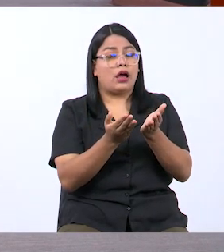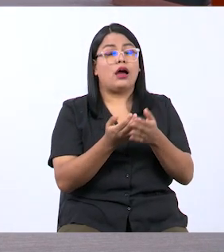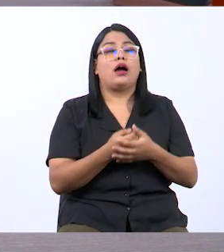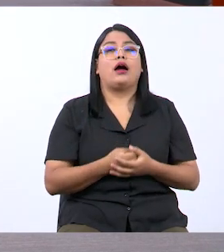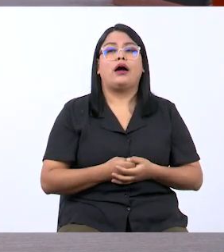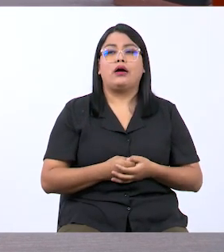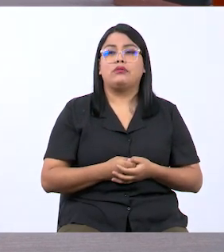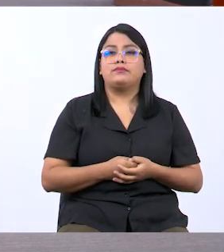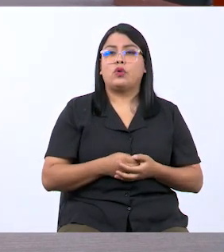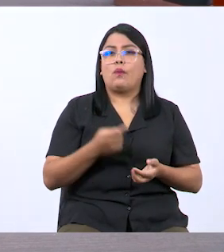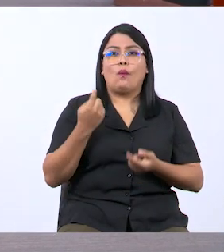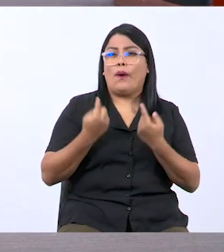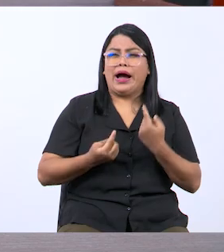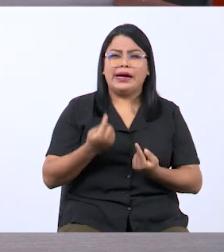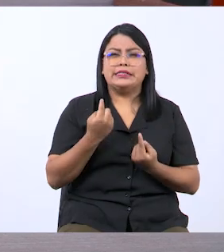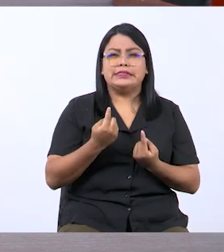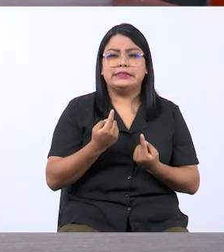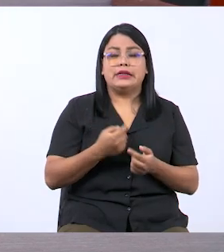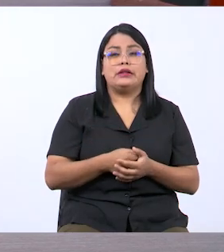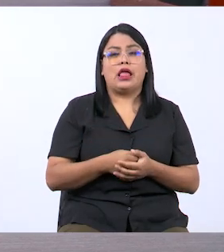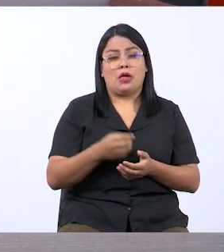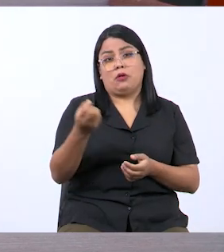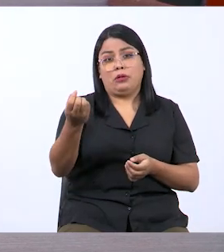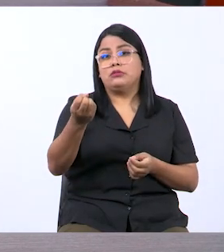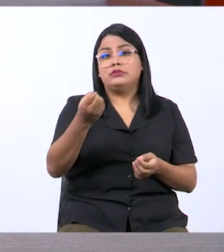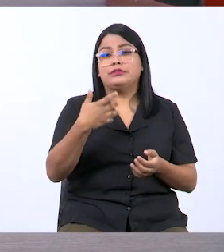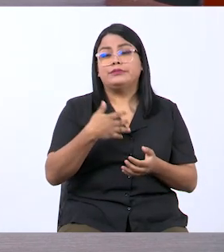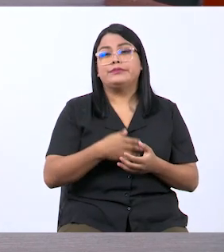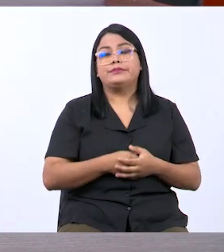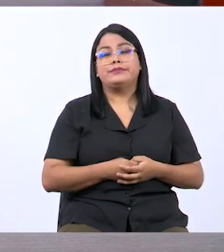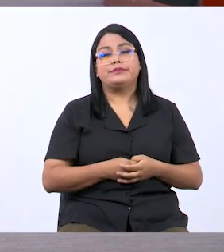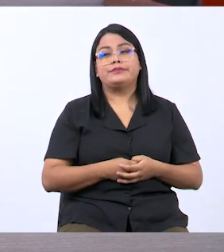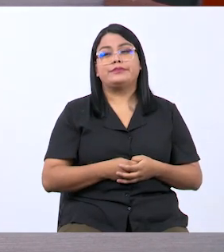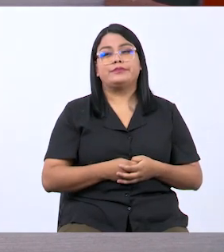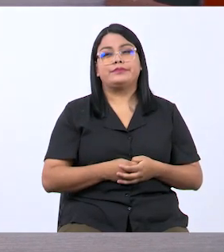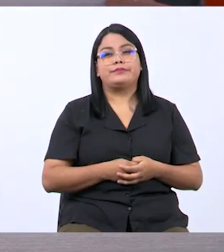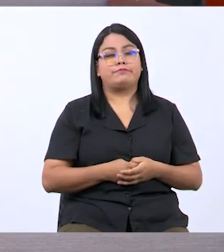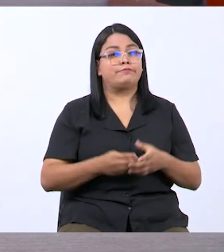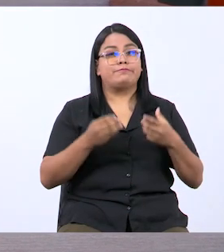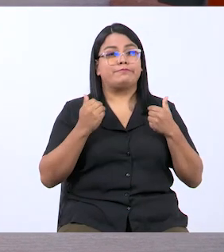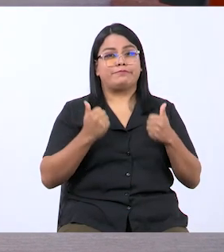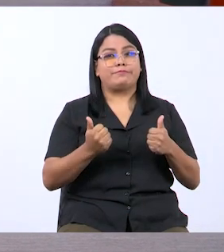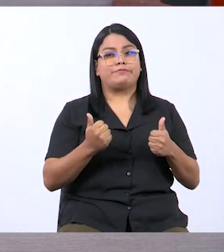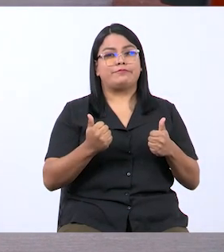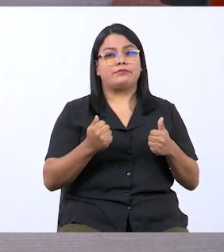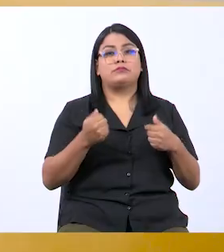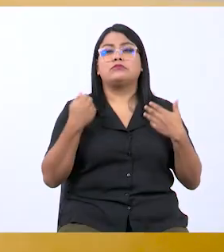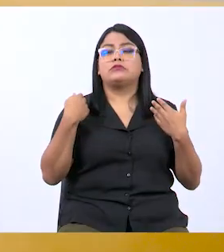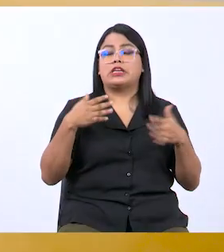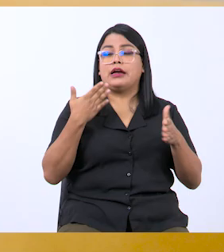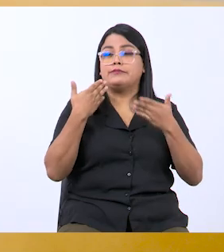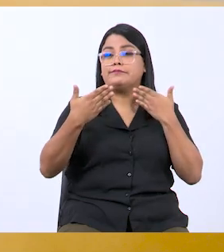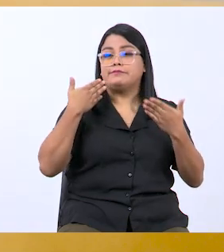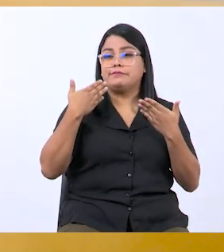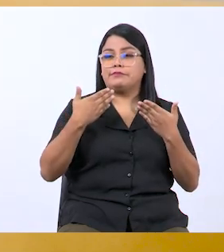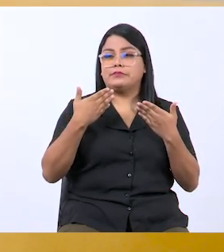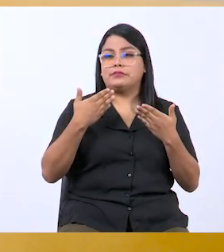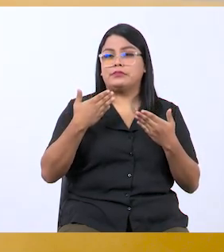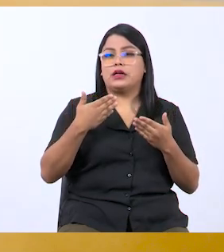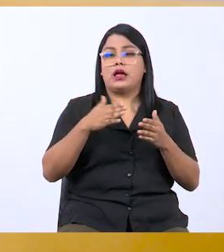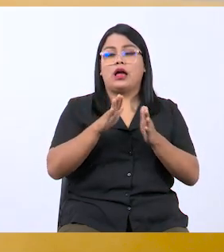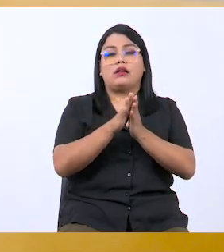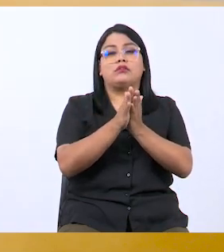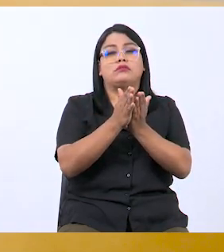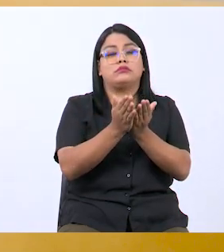Es decir, ¿cuál es la estructura que contiene este libro de segundo ciclo? Bien. Como ya lo ha dicho Antonieta,